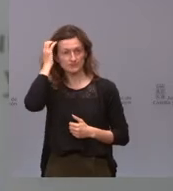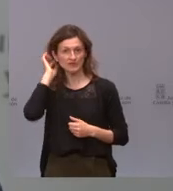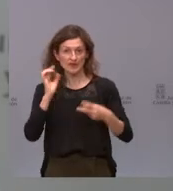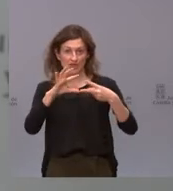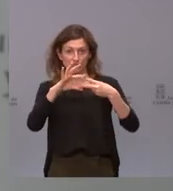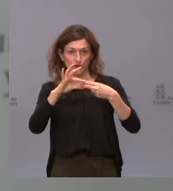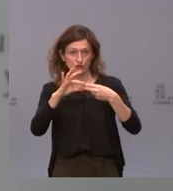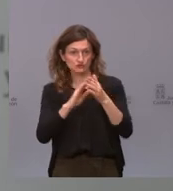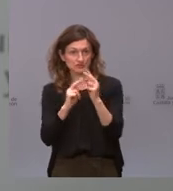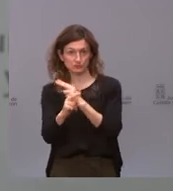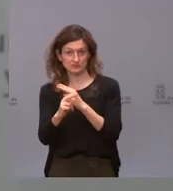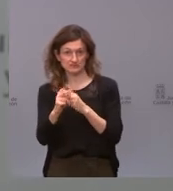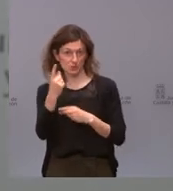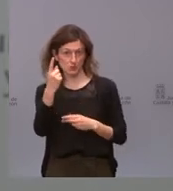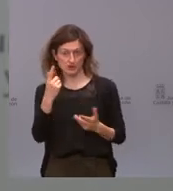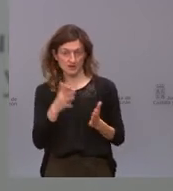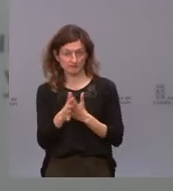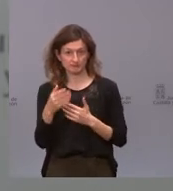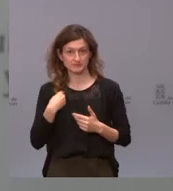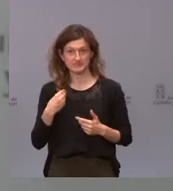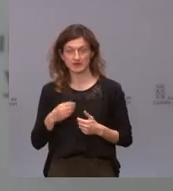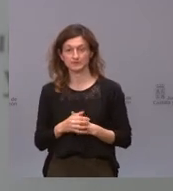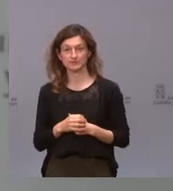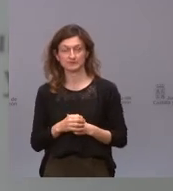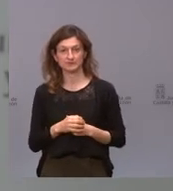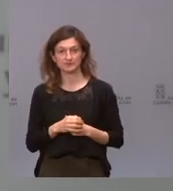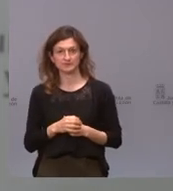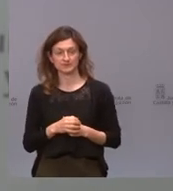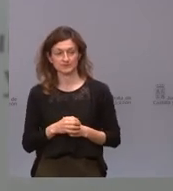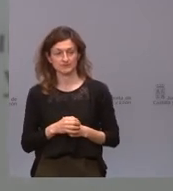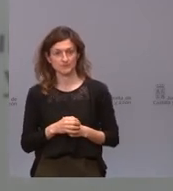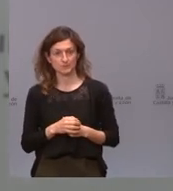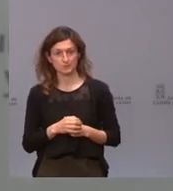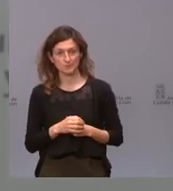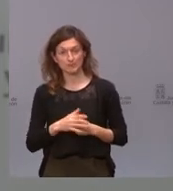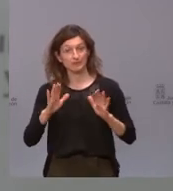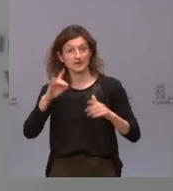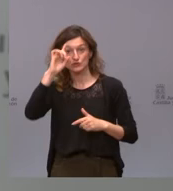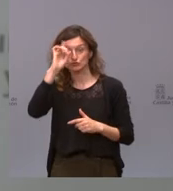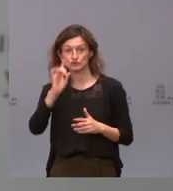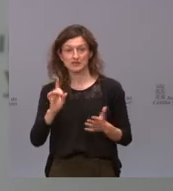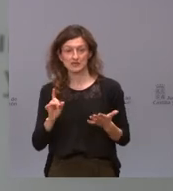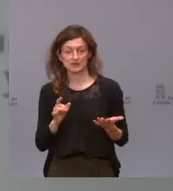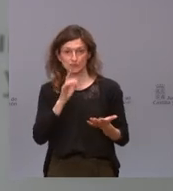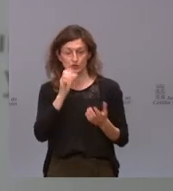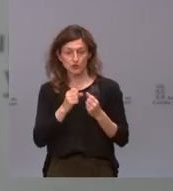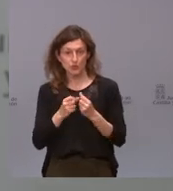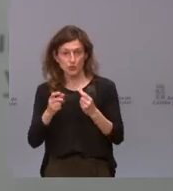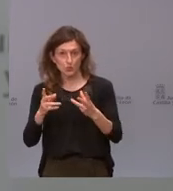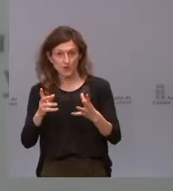misma no quiero esto pero no sabemos el número de